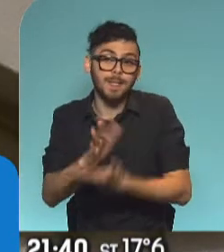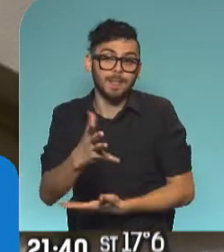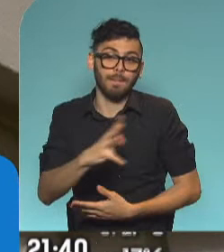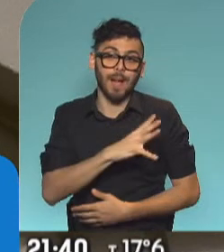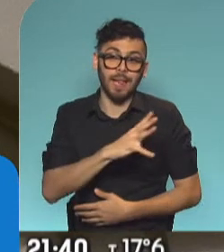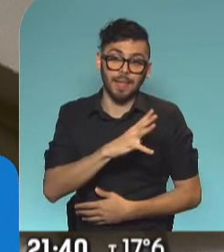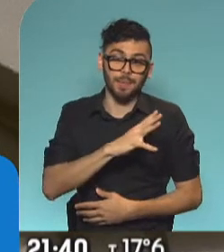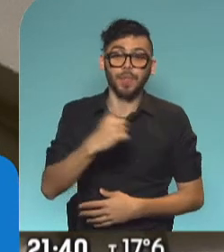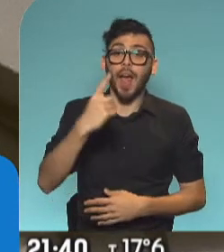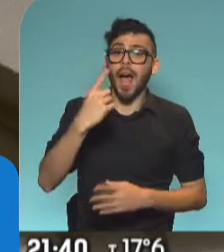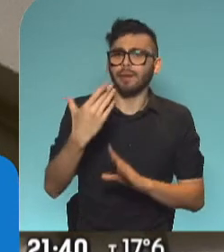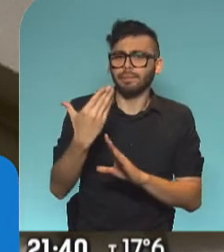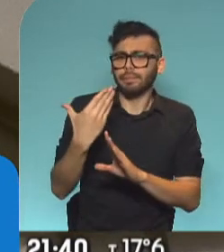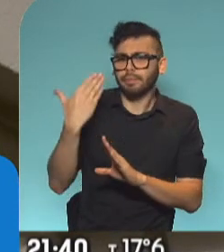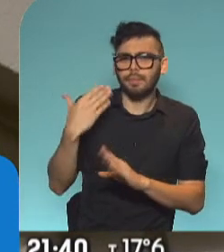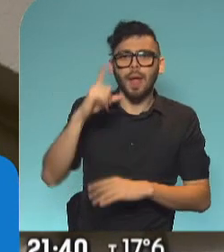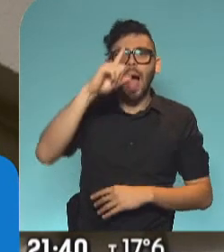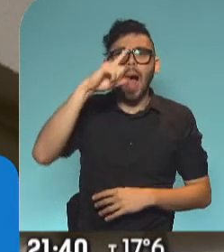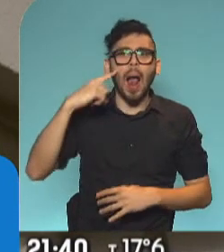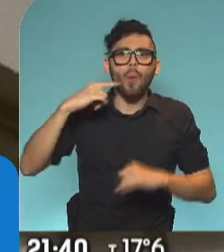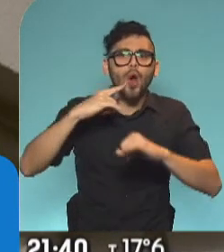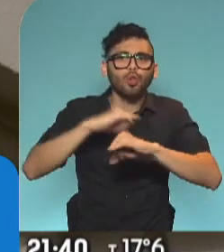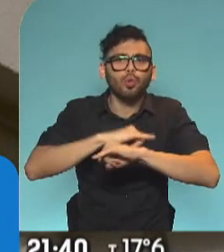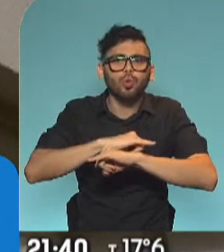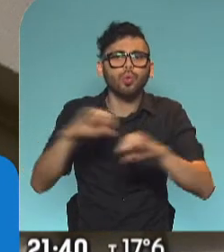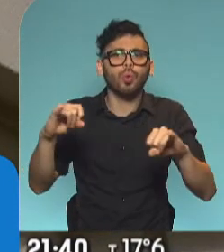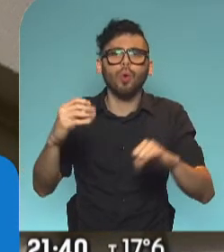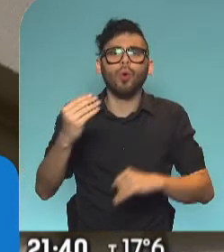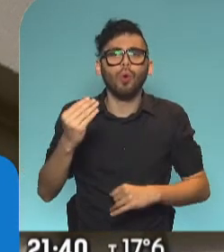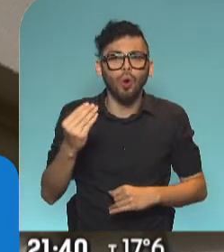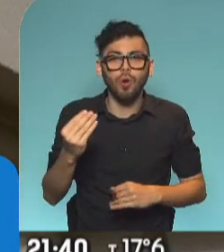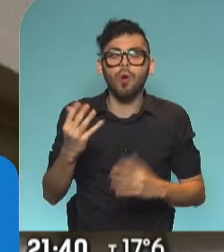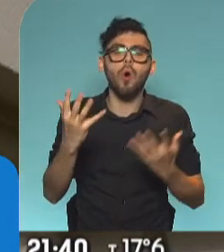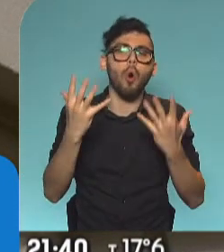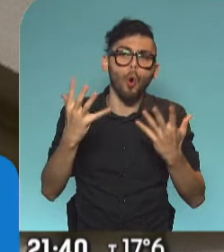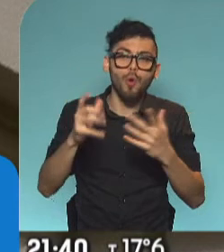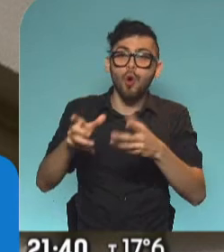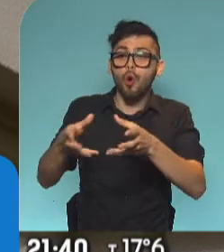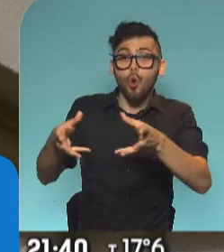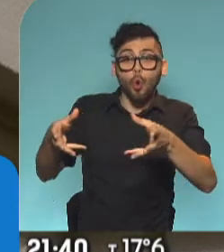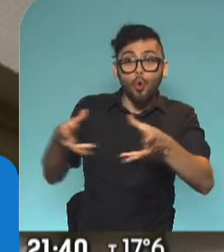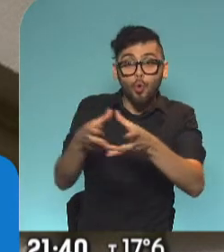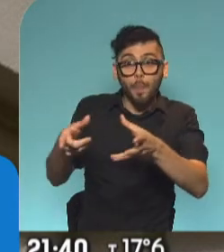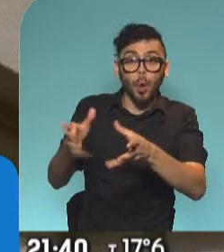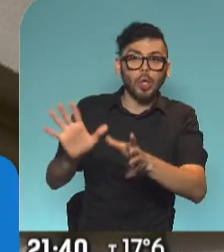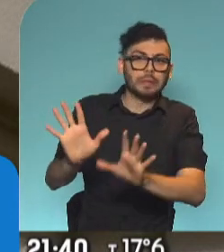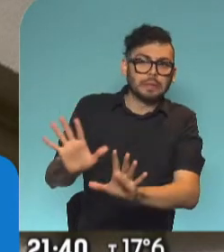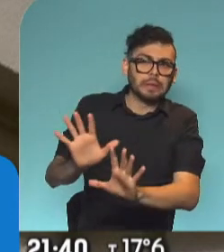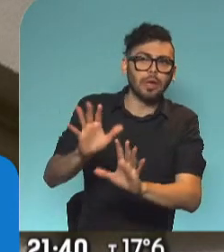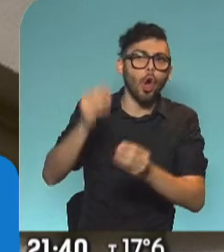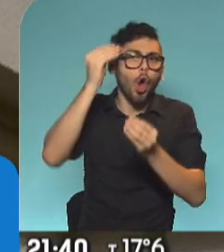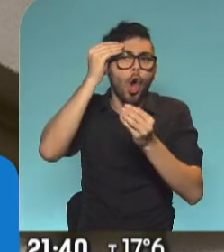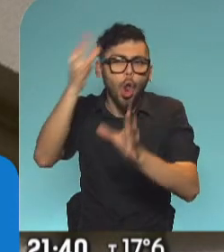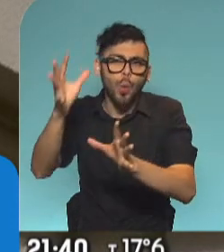días atrás lo que dijo el presidente alberto fernández es que por supuesto no se van a olvidar a los sectores más postergados que en este caso